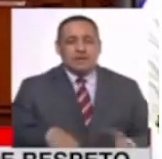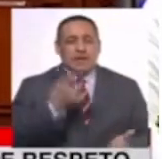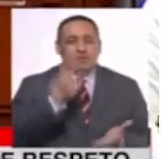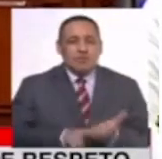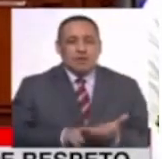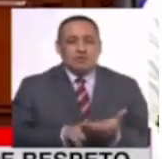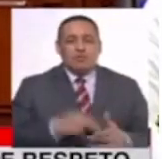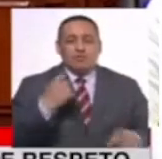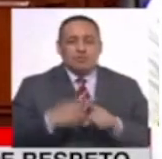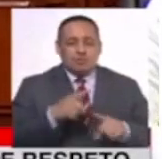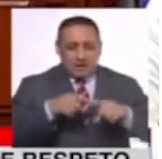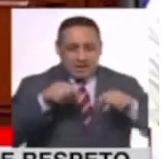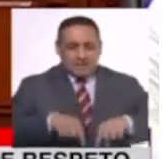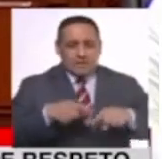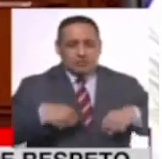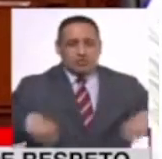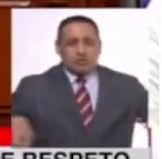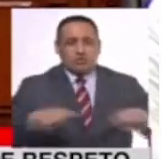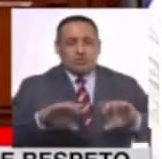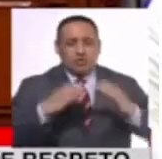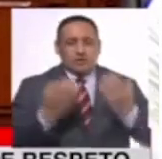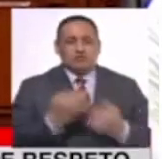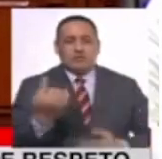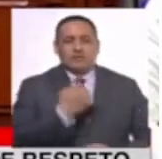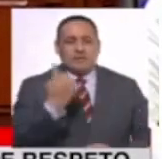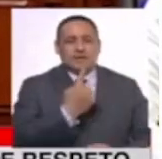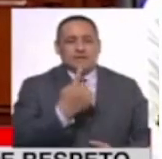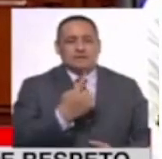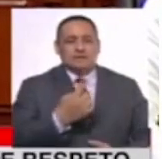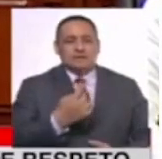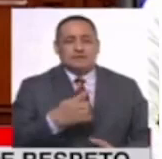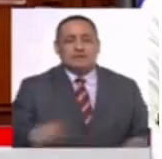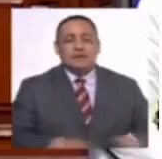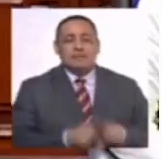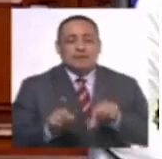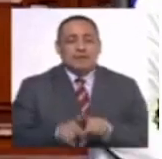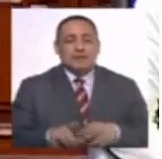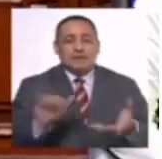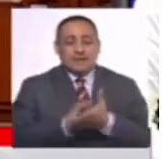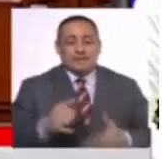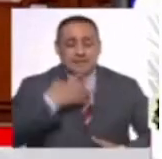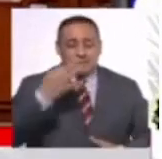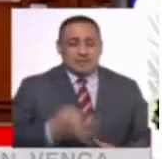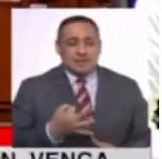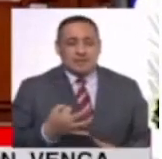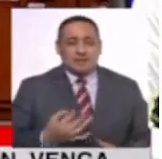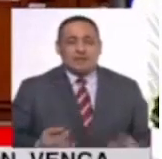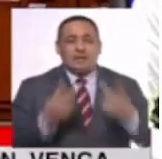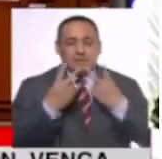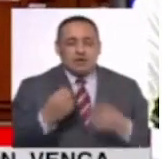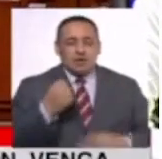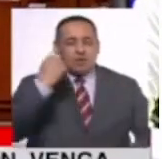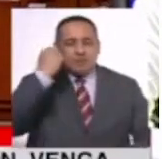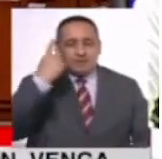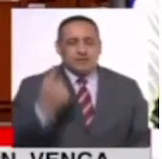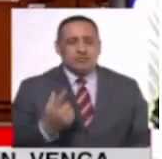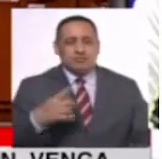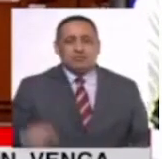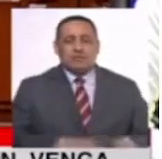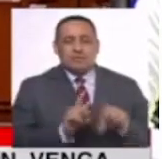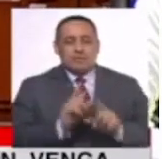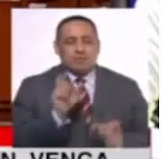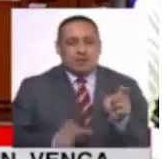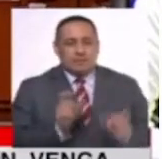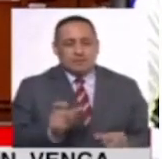aprobado por nuestro Congreso de manera general y, obviamente, comprendido por